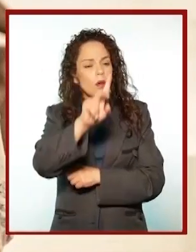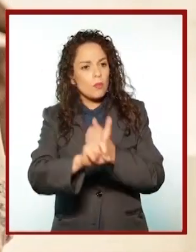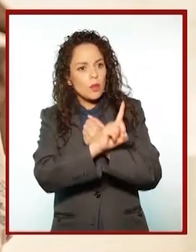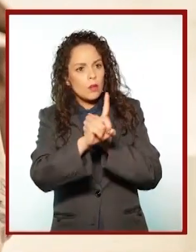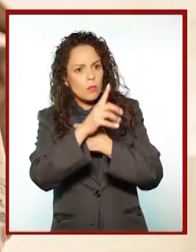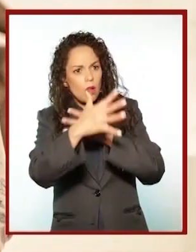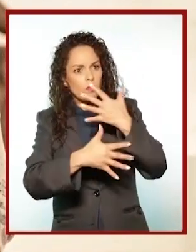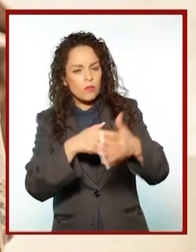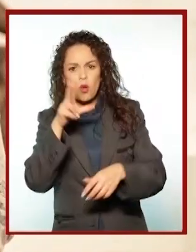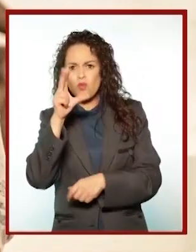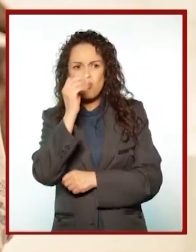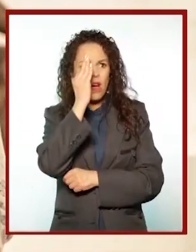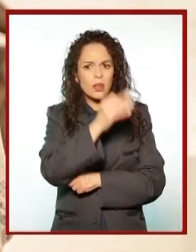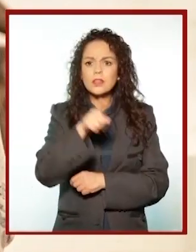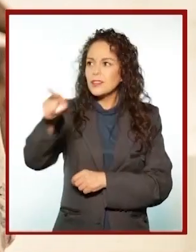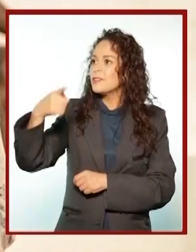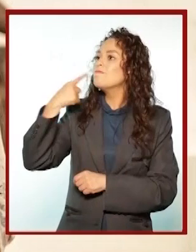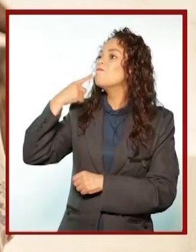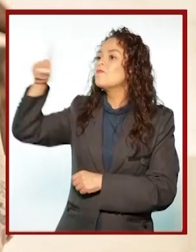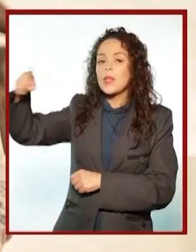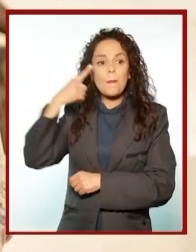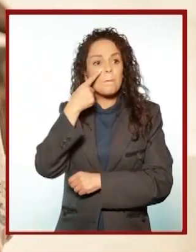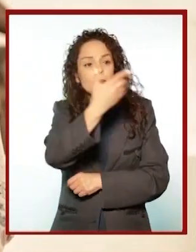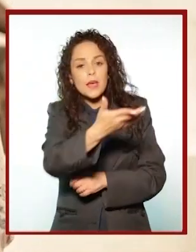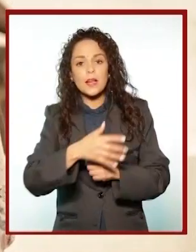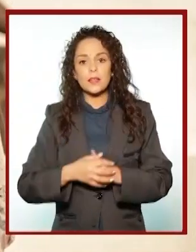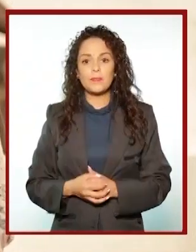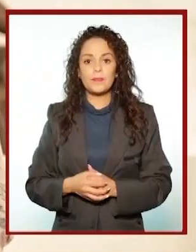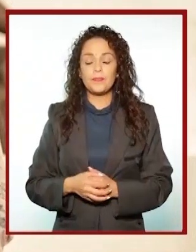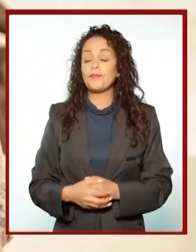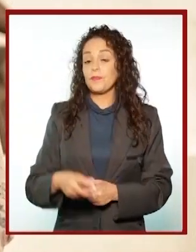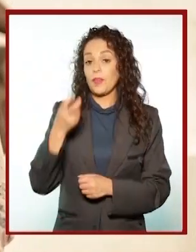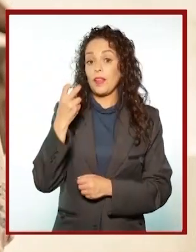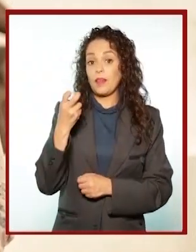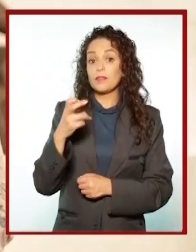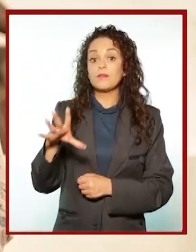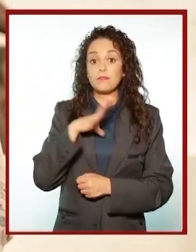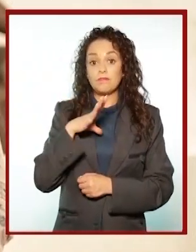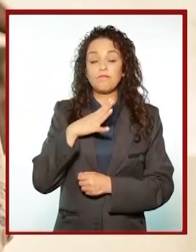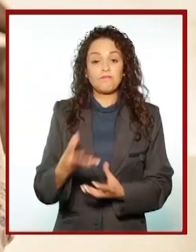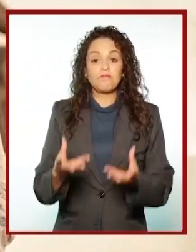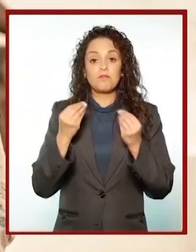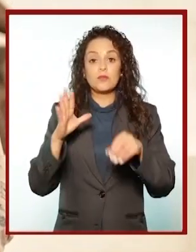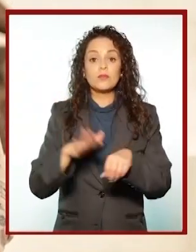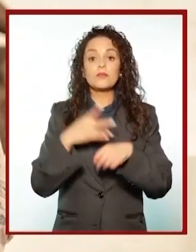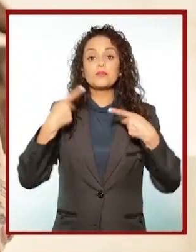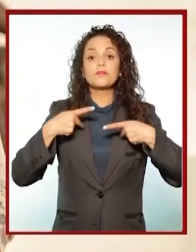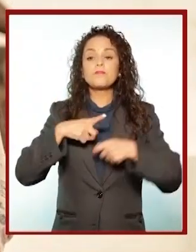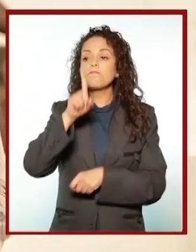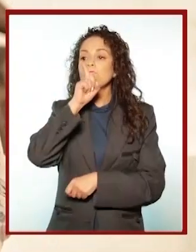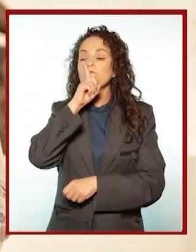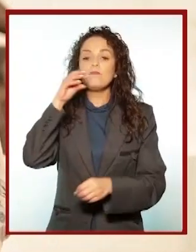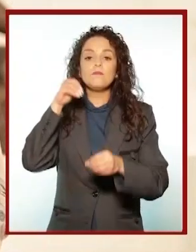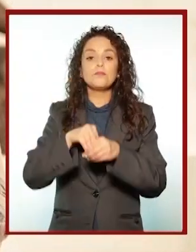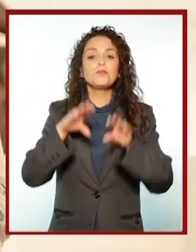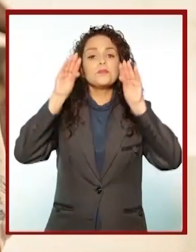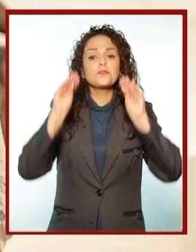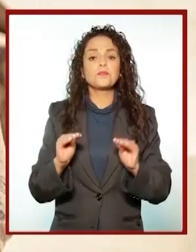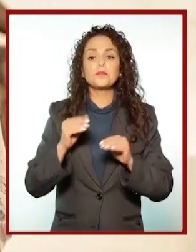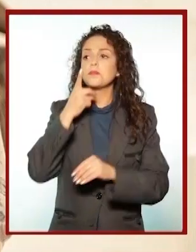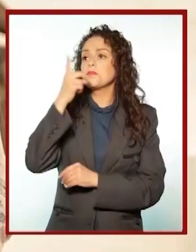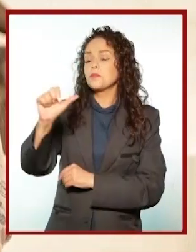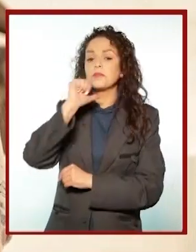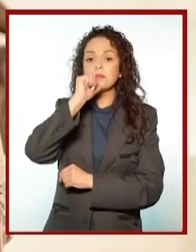de violencia, no lo permitas. Denúnciala. Muchas de estas situaciones suceden porque nadie dice o hace nada. Entre